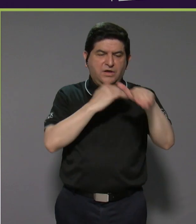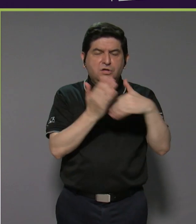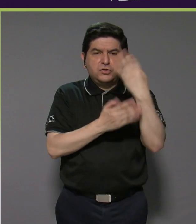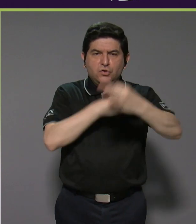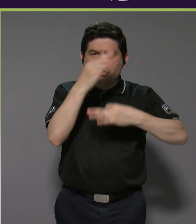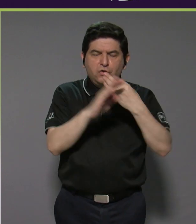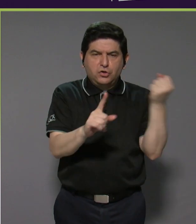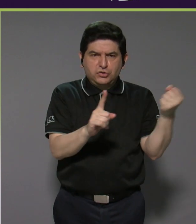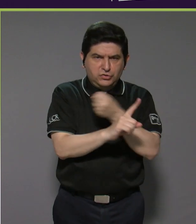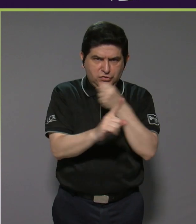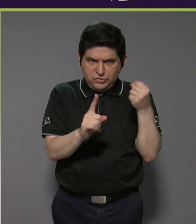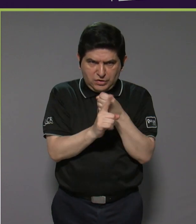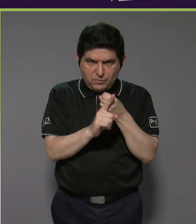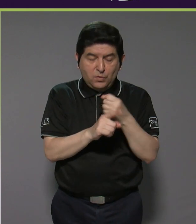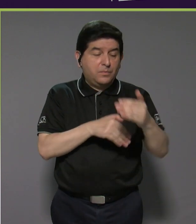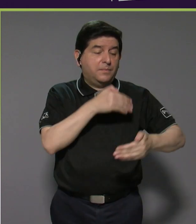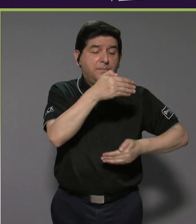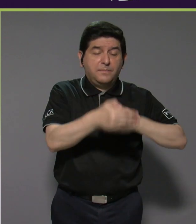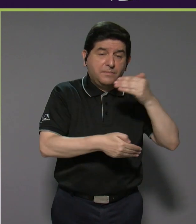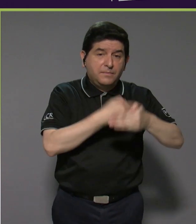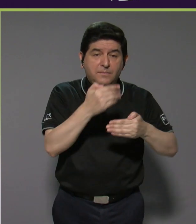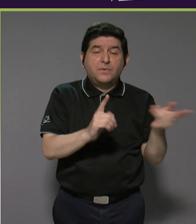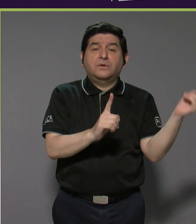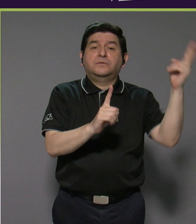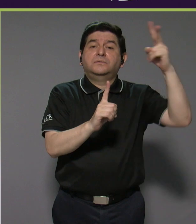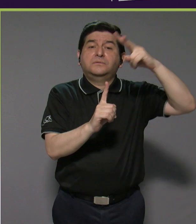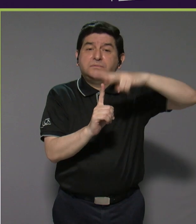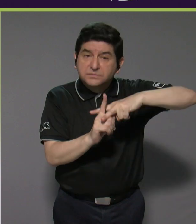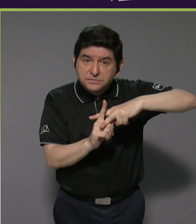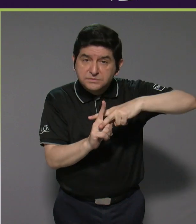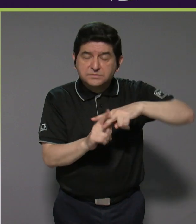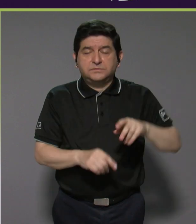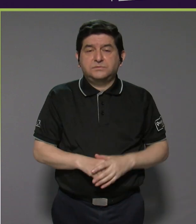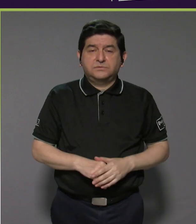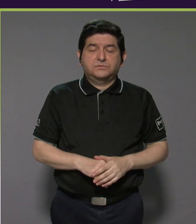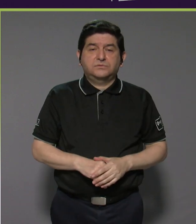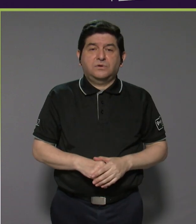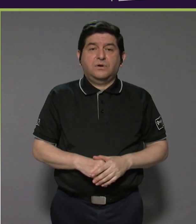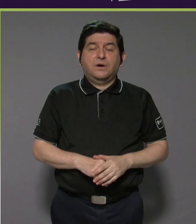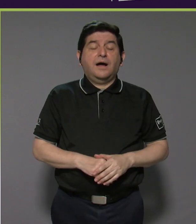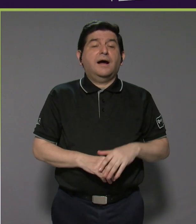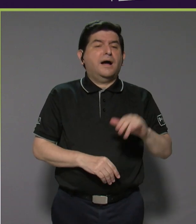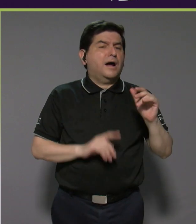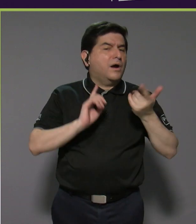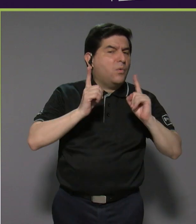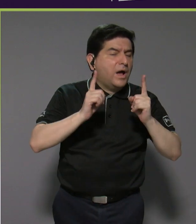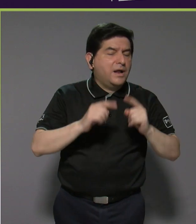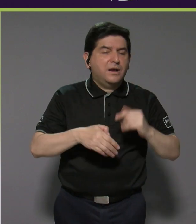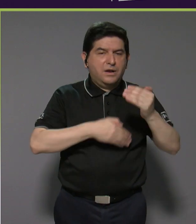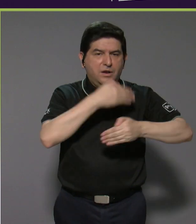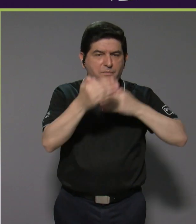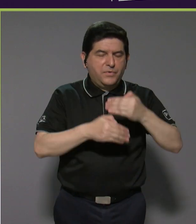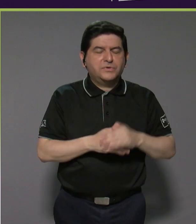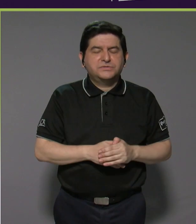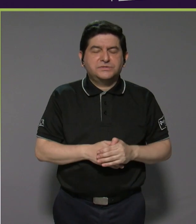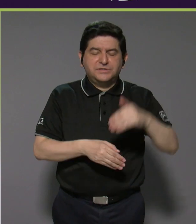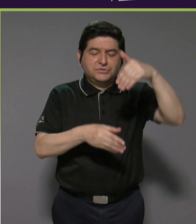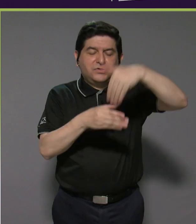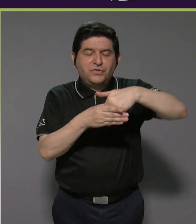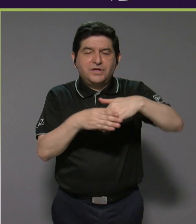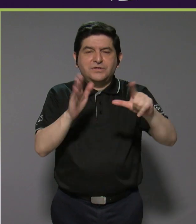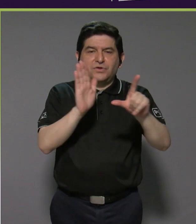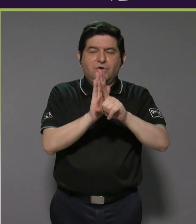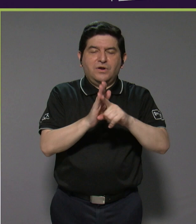violencia y que el procedimiento que se debe aplicar es el procedimiento que está en la Ley contra la Violencia Doméstica.